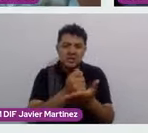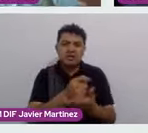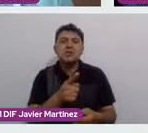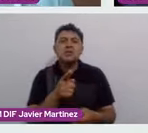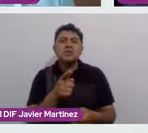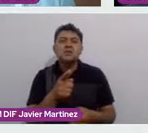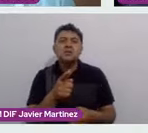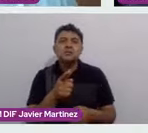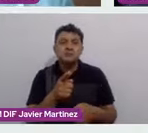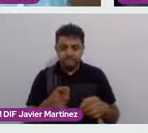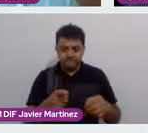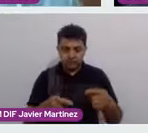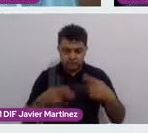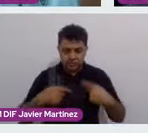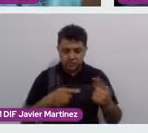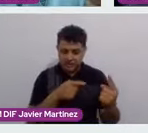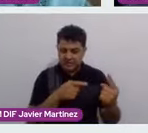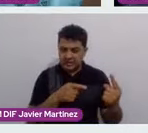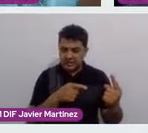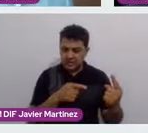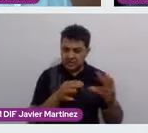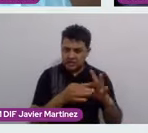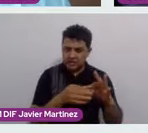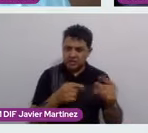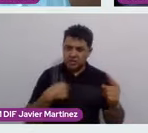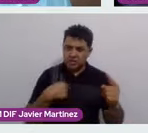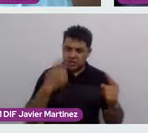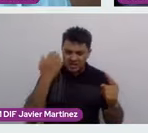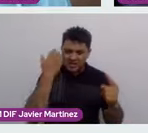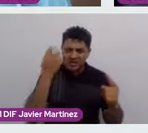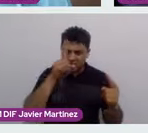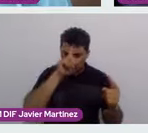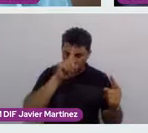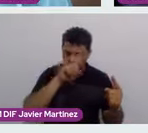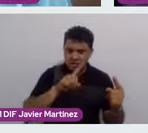poder sobrellevar el tinnitus crónico, doctor?